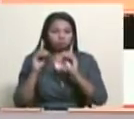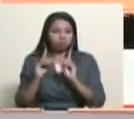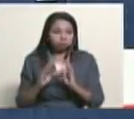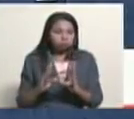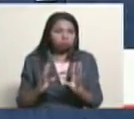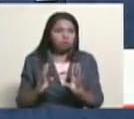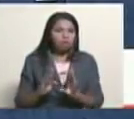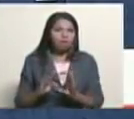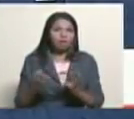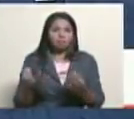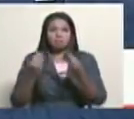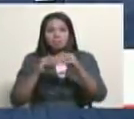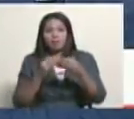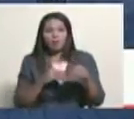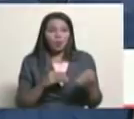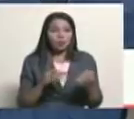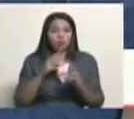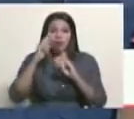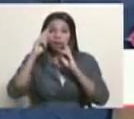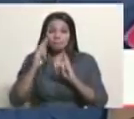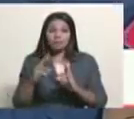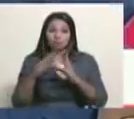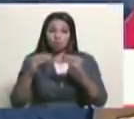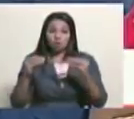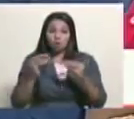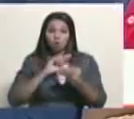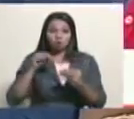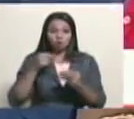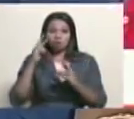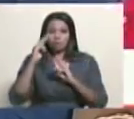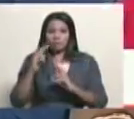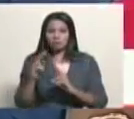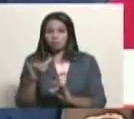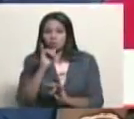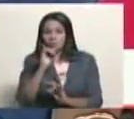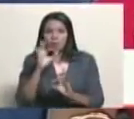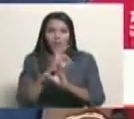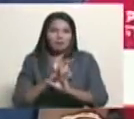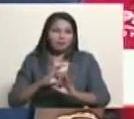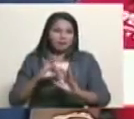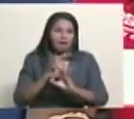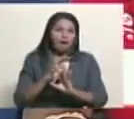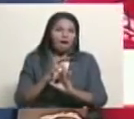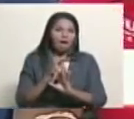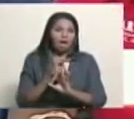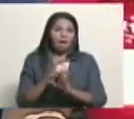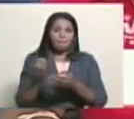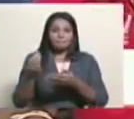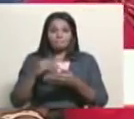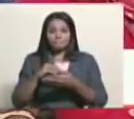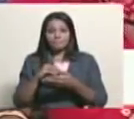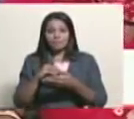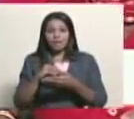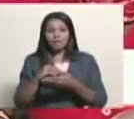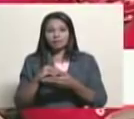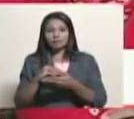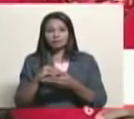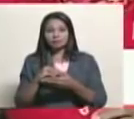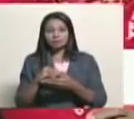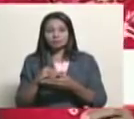conversaciones, y por respeto no voy a informar nada más